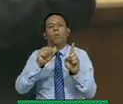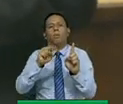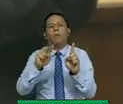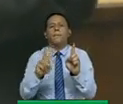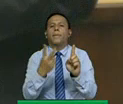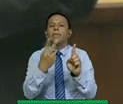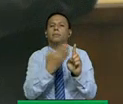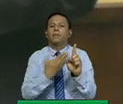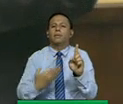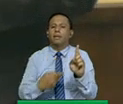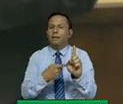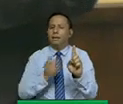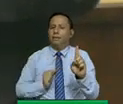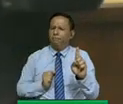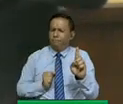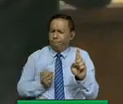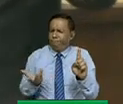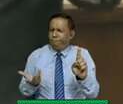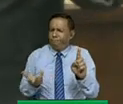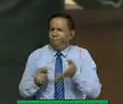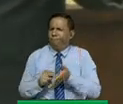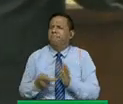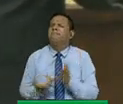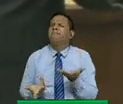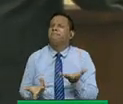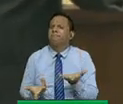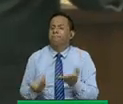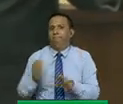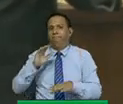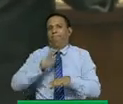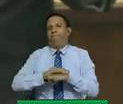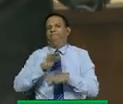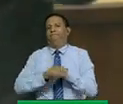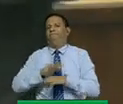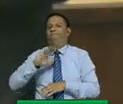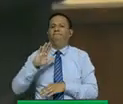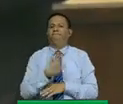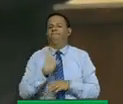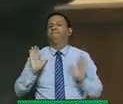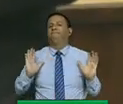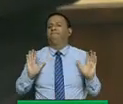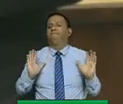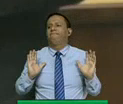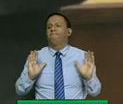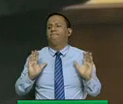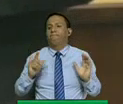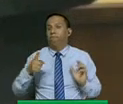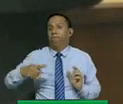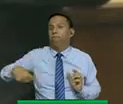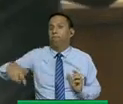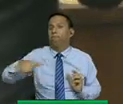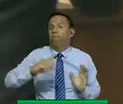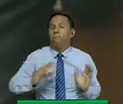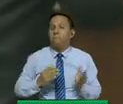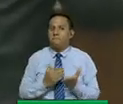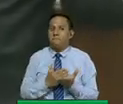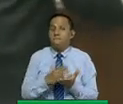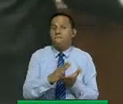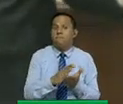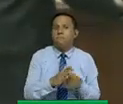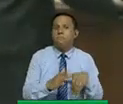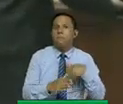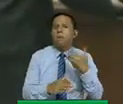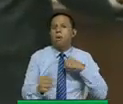vicepresidenta. Ese es el karma. No la hagas para que nadie cambie las